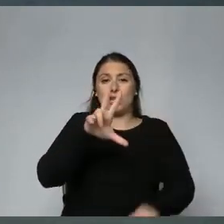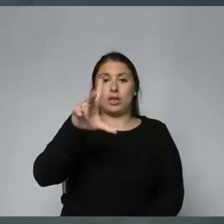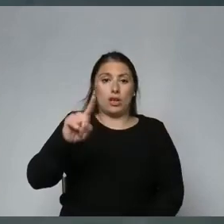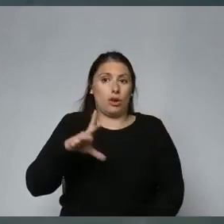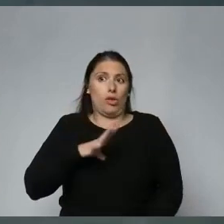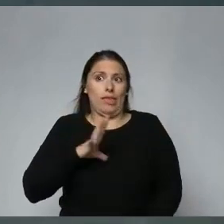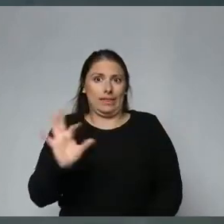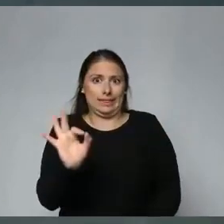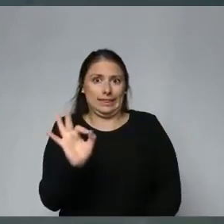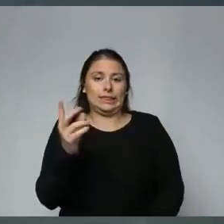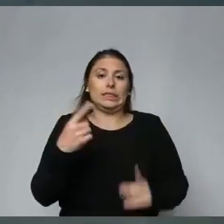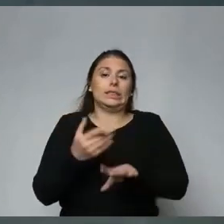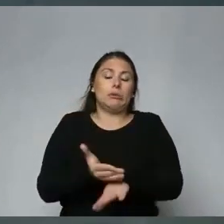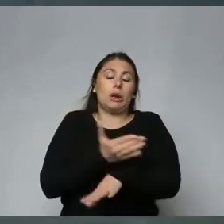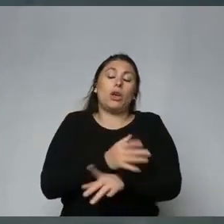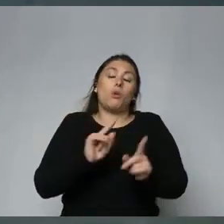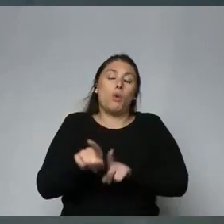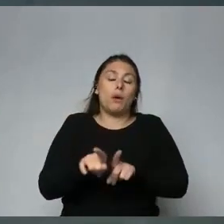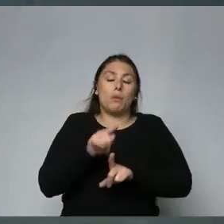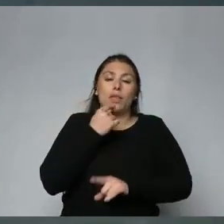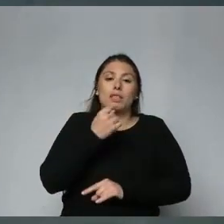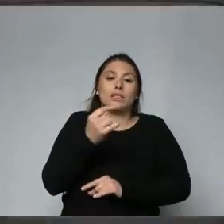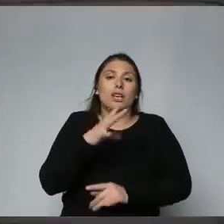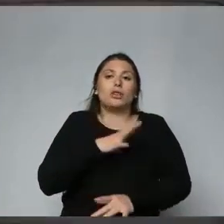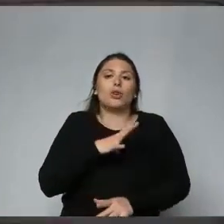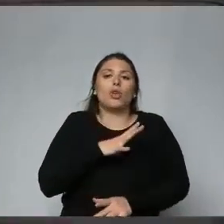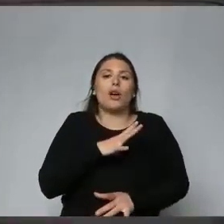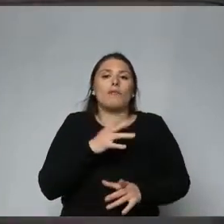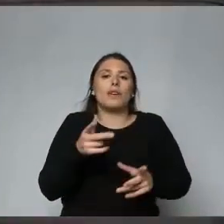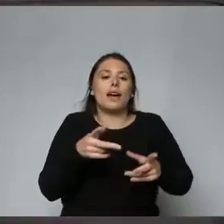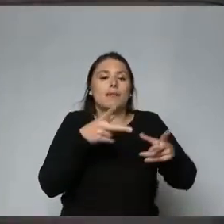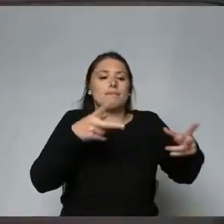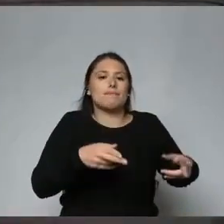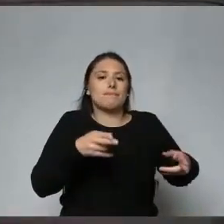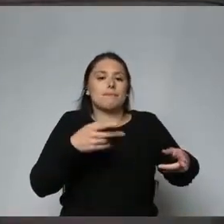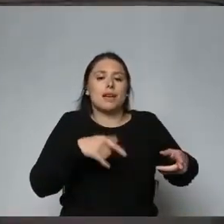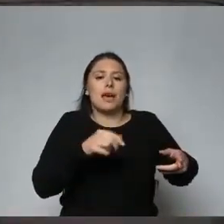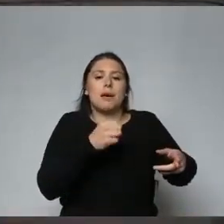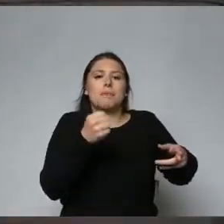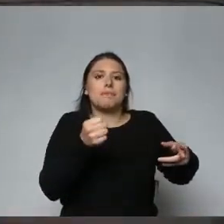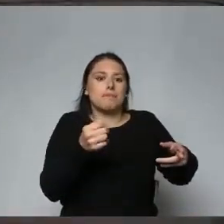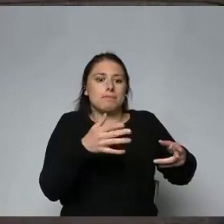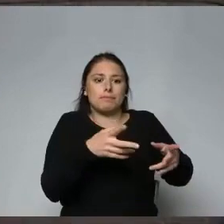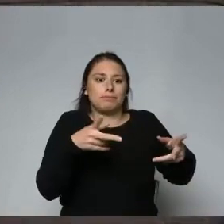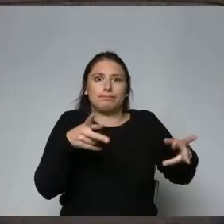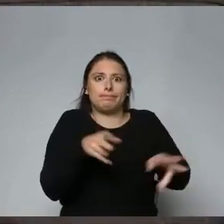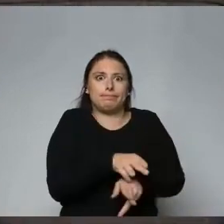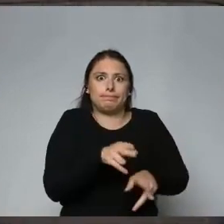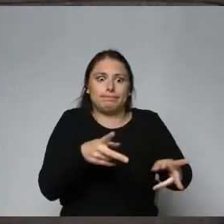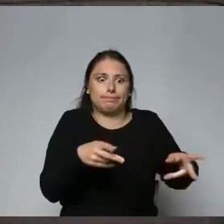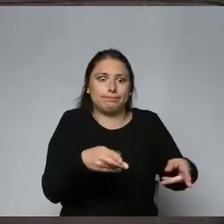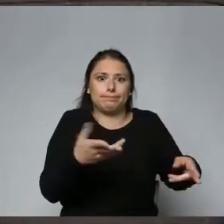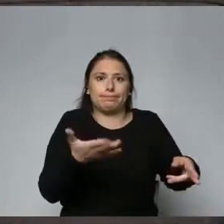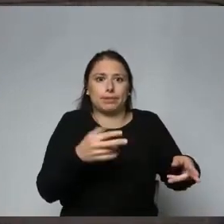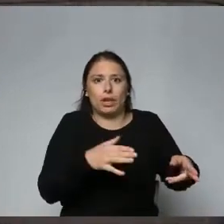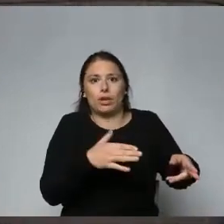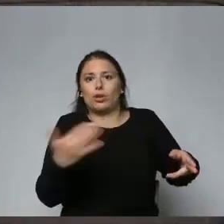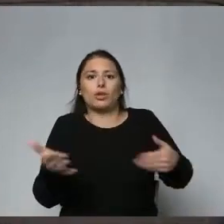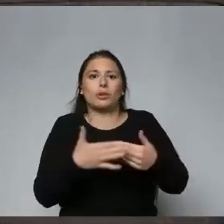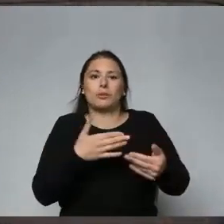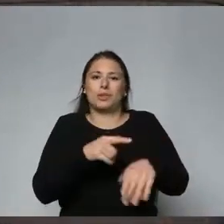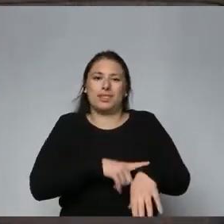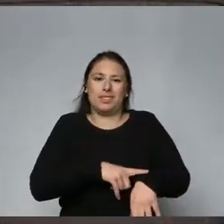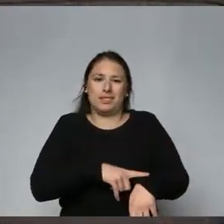pero sí se podía sostener de que no se había podido ejercitar la pretensión punitiva del Estado en ese plazo. Y